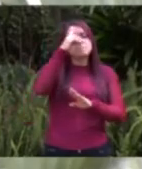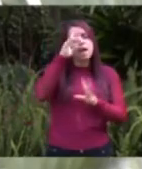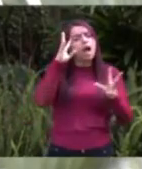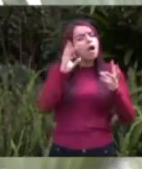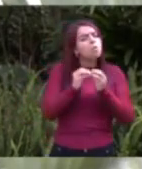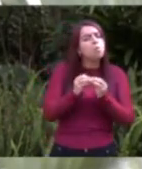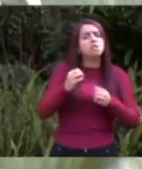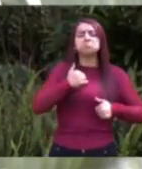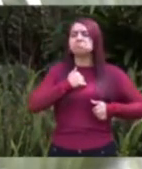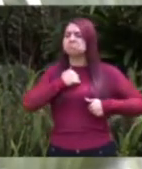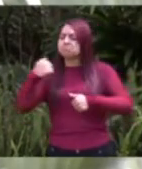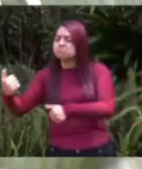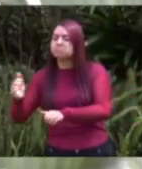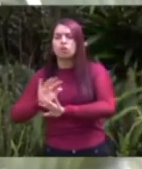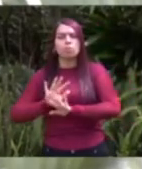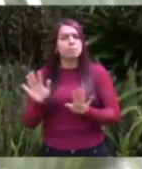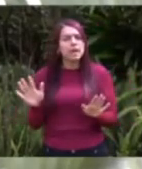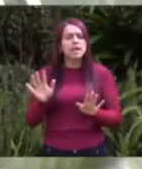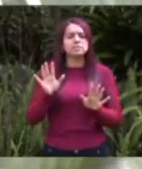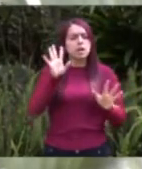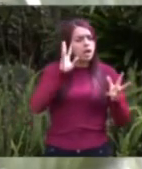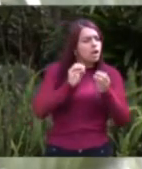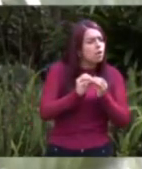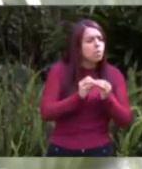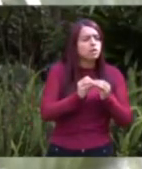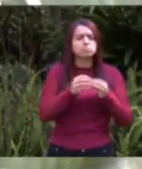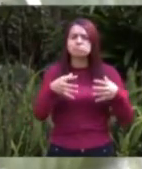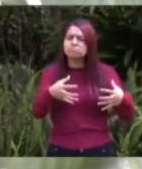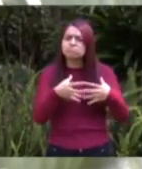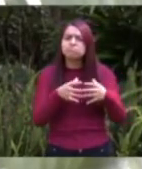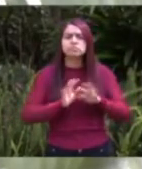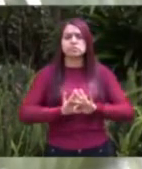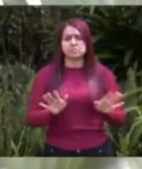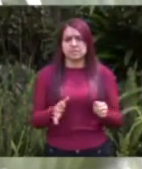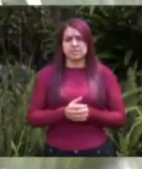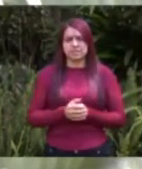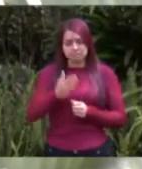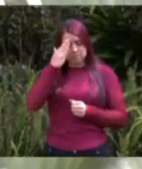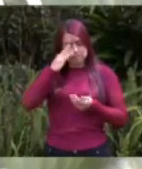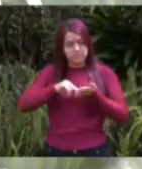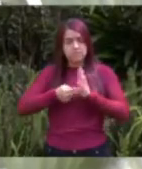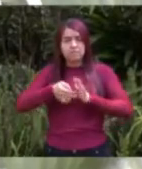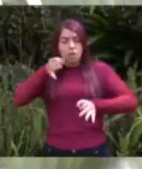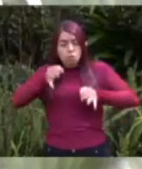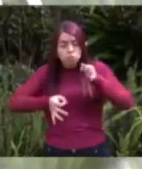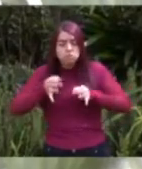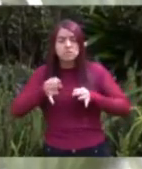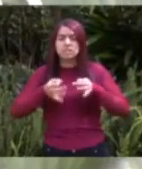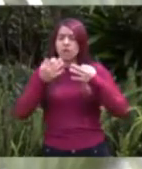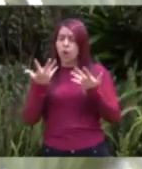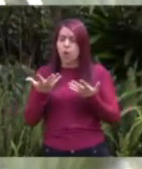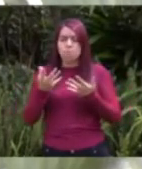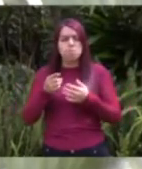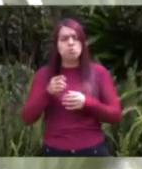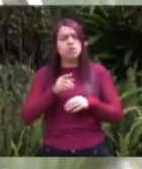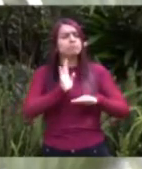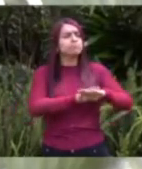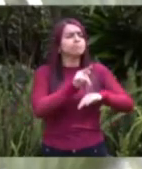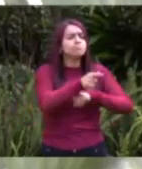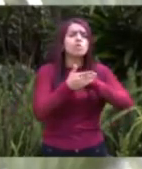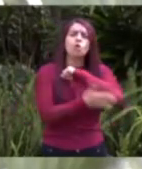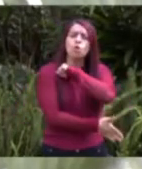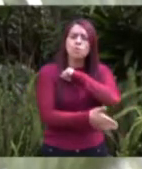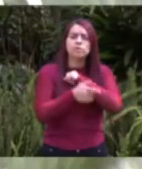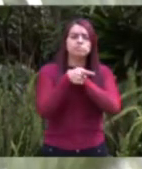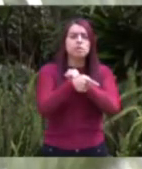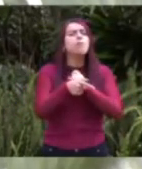desarmes, cerrados, con amnistías generales. No había ni justicia, ni reconocimiento de responsabilidades, ni